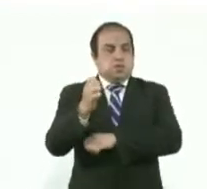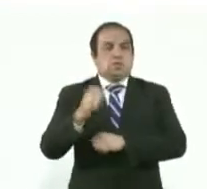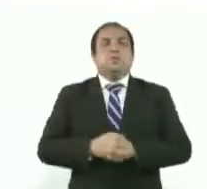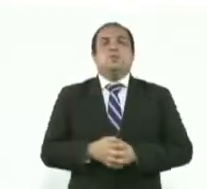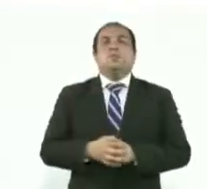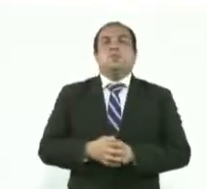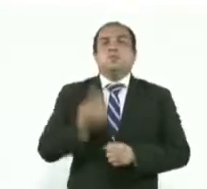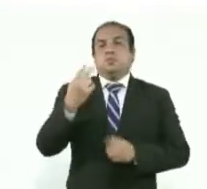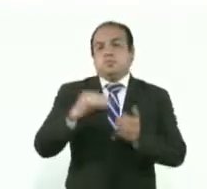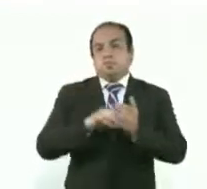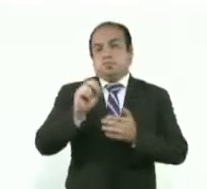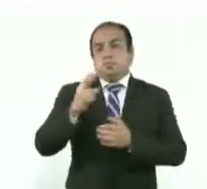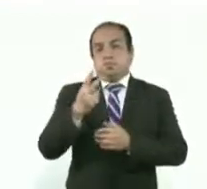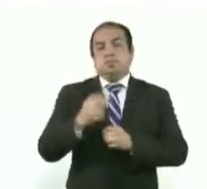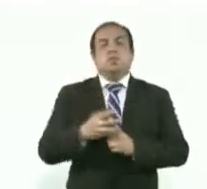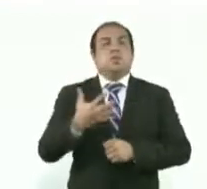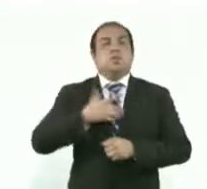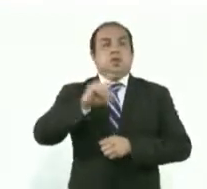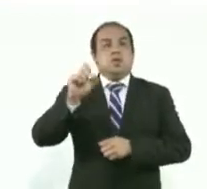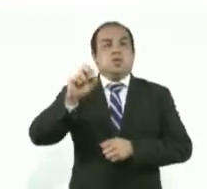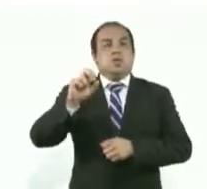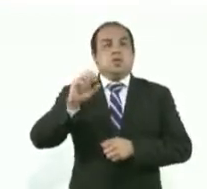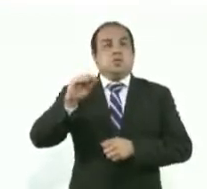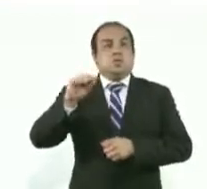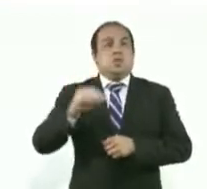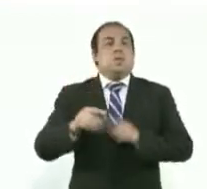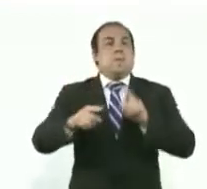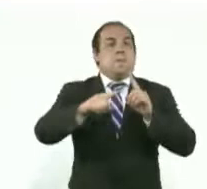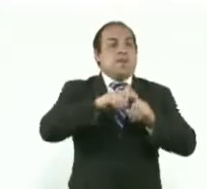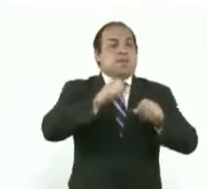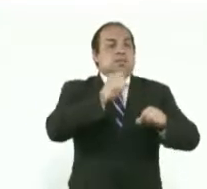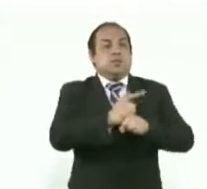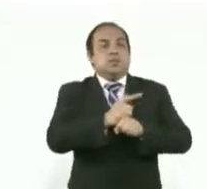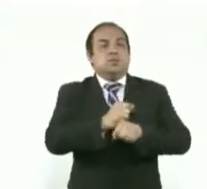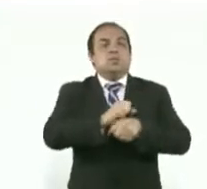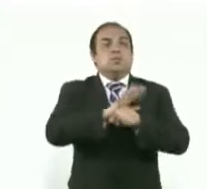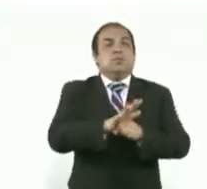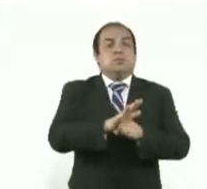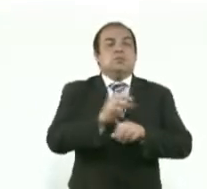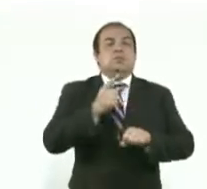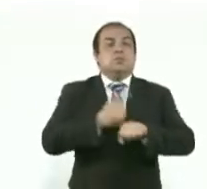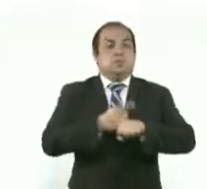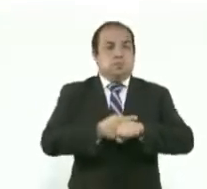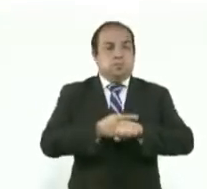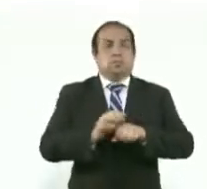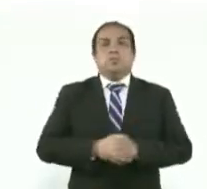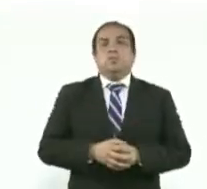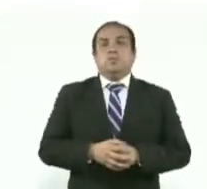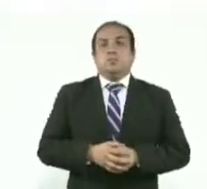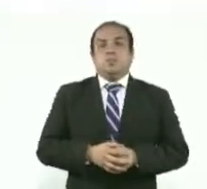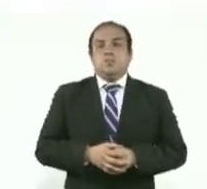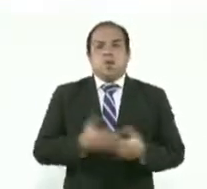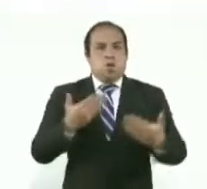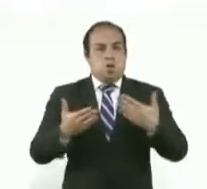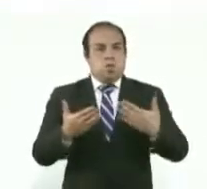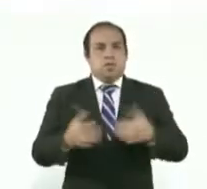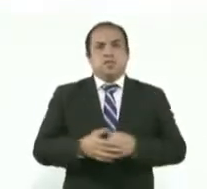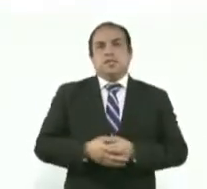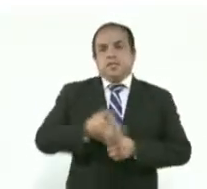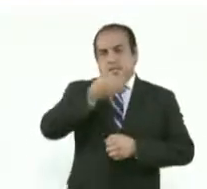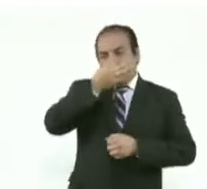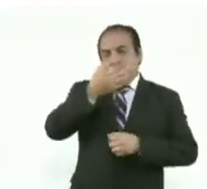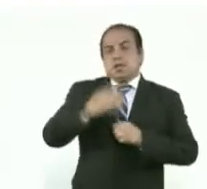año. Estamos hoy viendo 190 casos positivos en promedio en los kioscos y macroquioscos en la última semana, comparado con los cerca